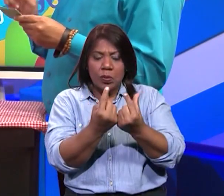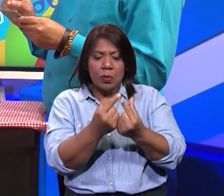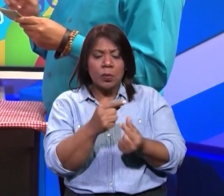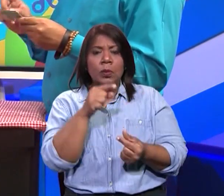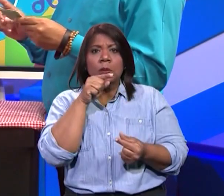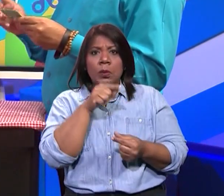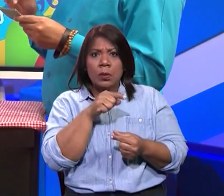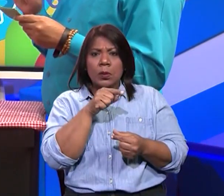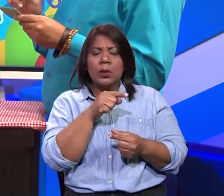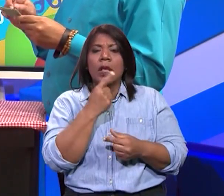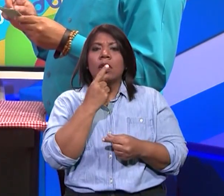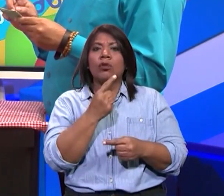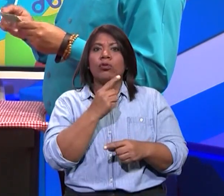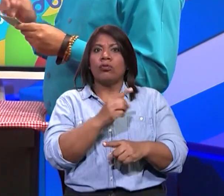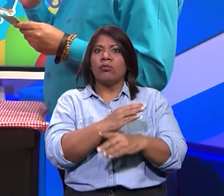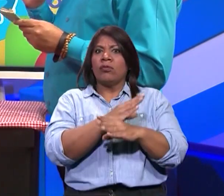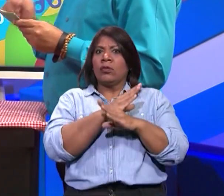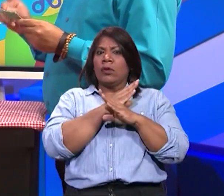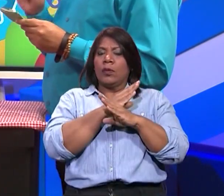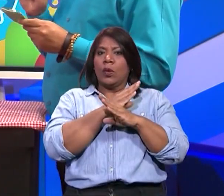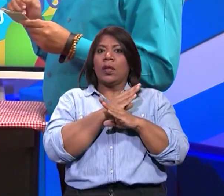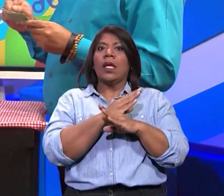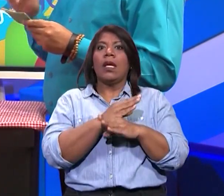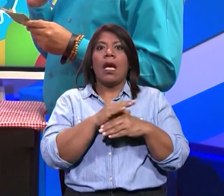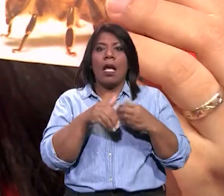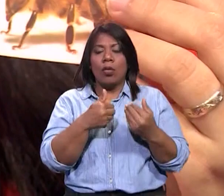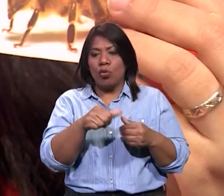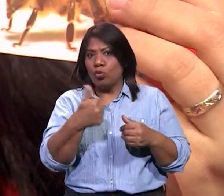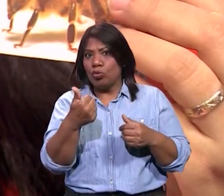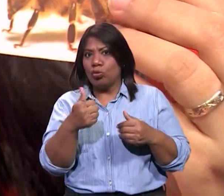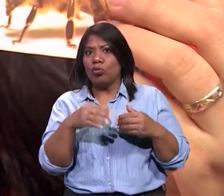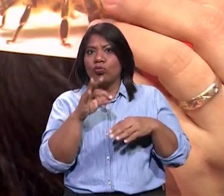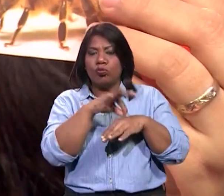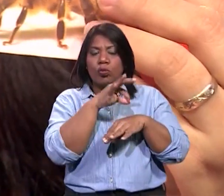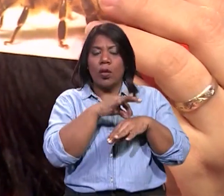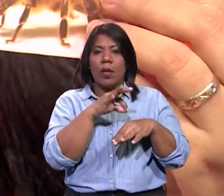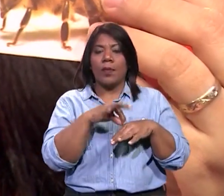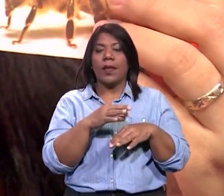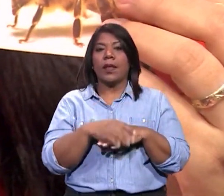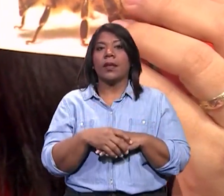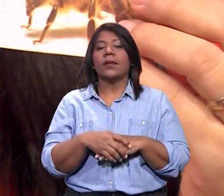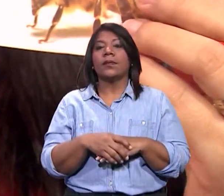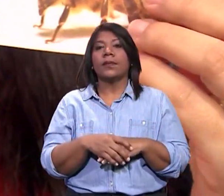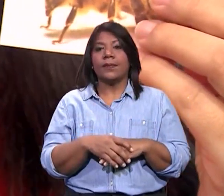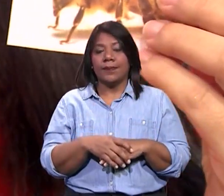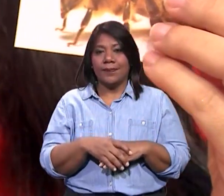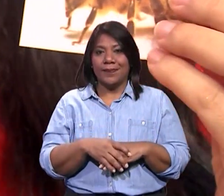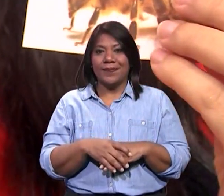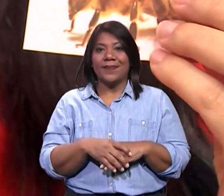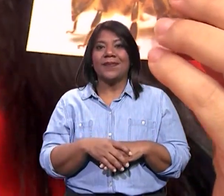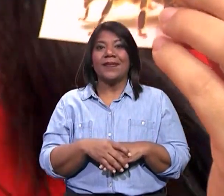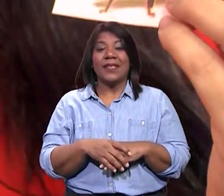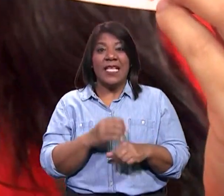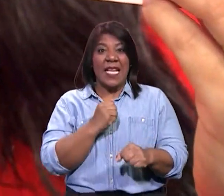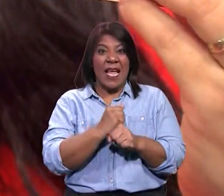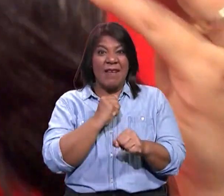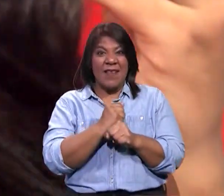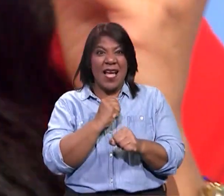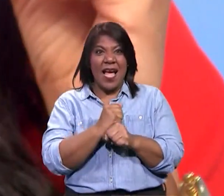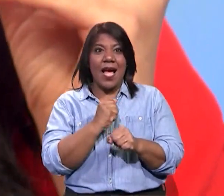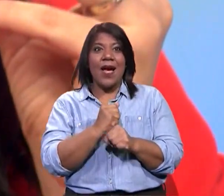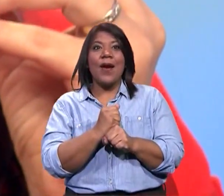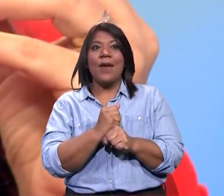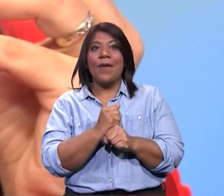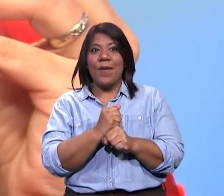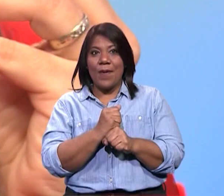ocupan de la defensa de la colonia. Son hembras infértiles. Son hembras y hacen todo el trabajo.